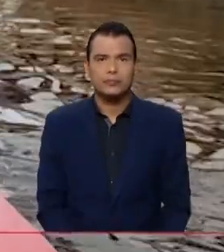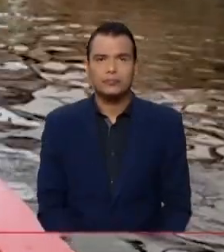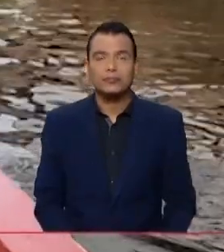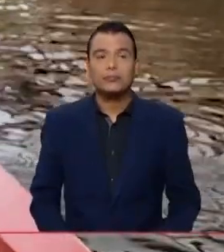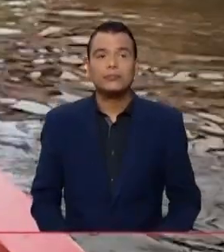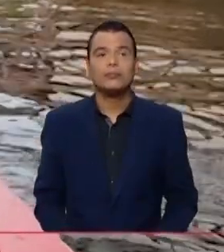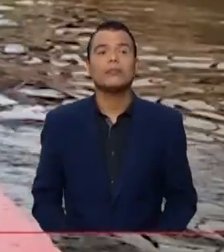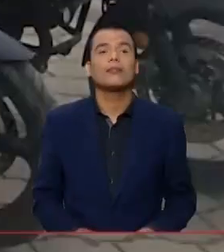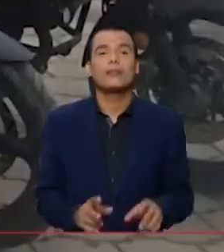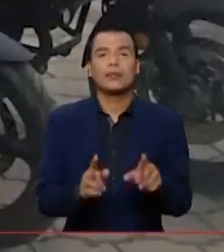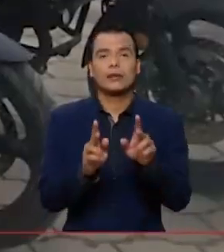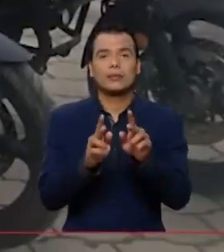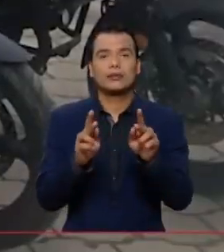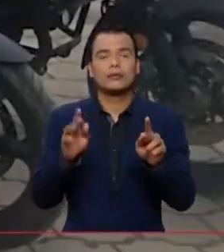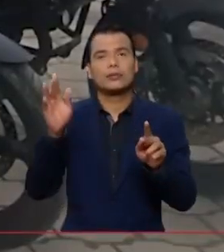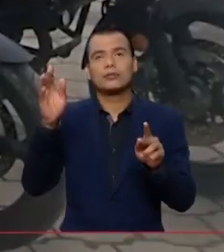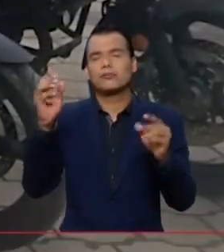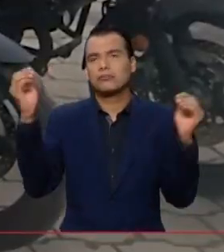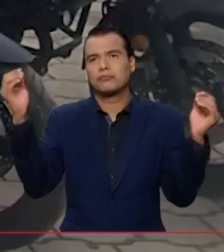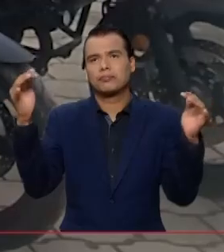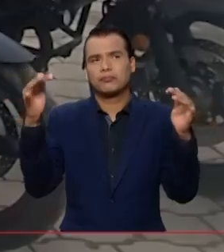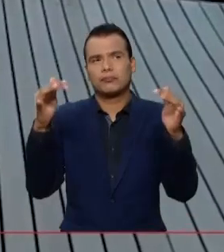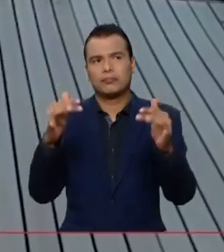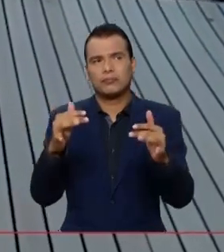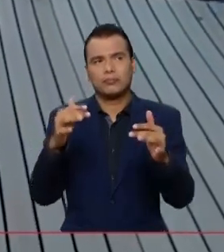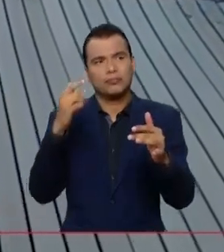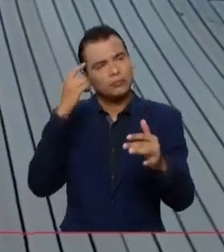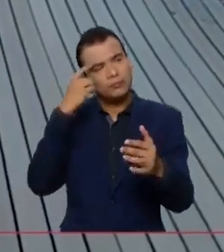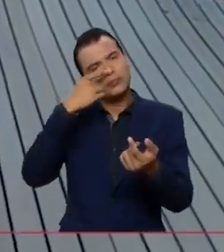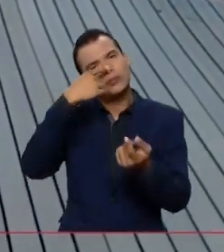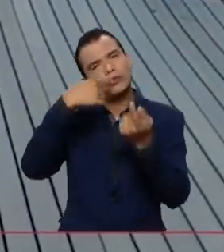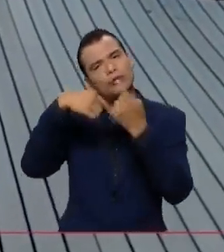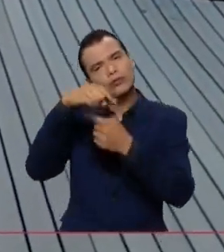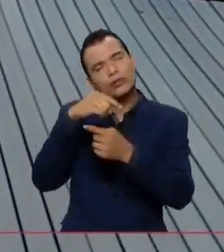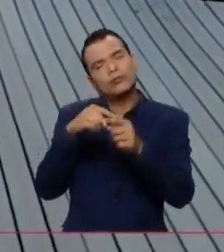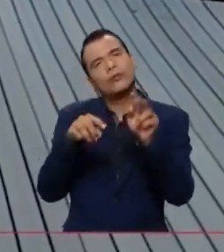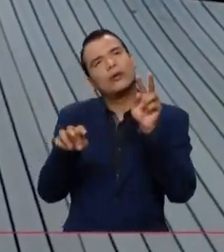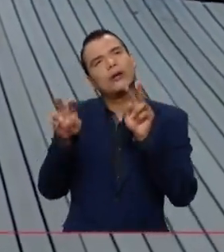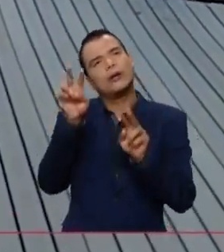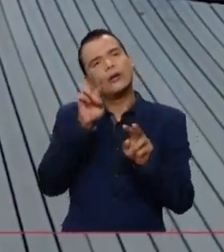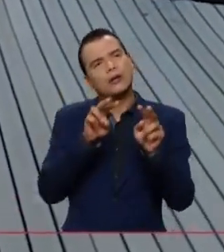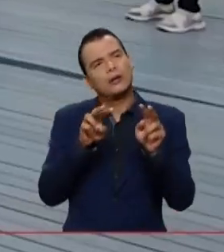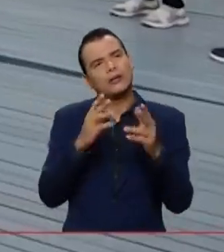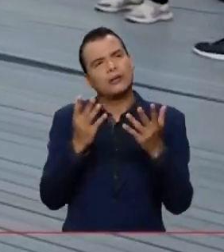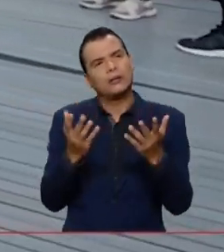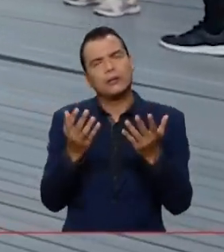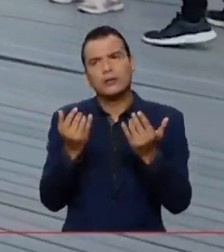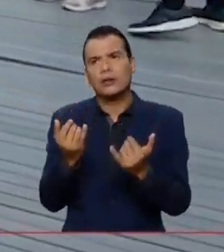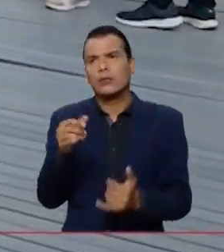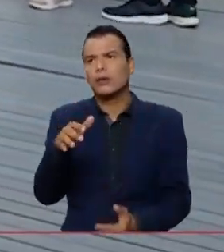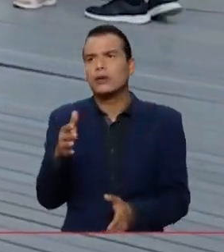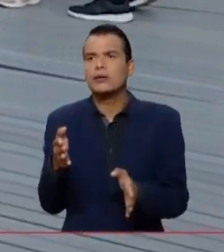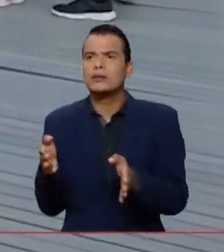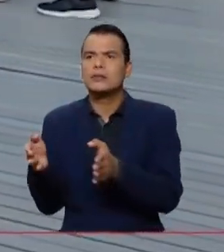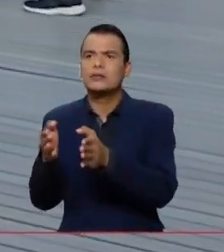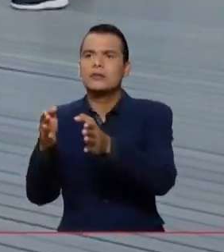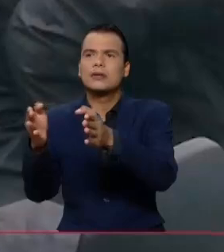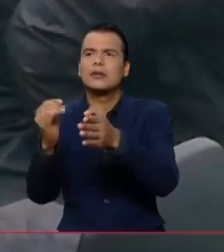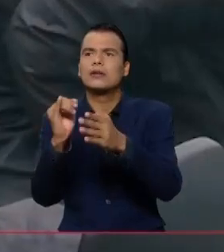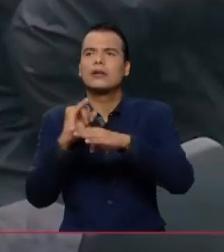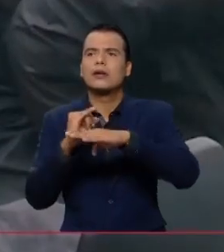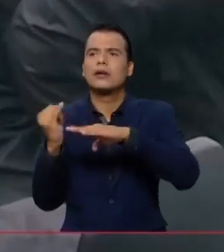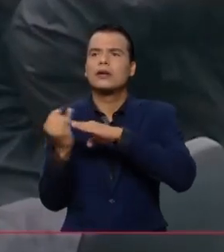los turistas que llegan del interior del país, el ecoturismo es fundamental, por eso se quejaron por el cierre del sendero a la isla de La